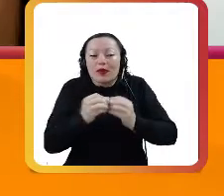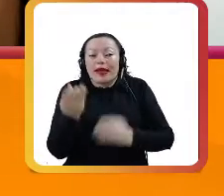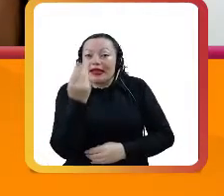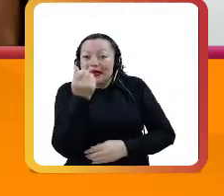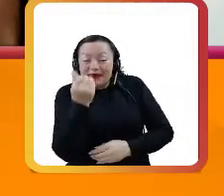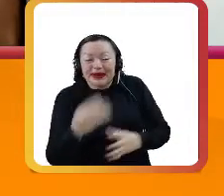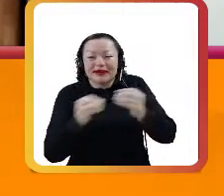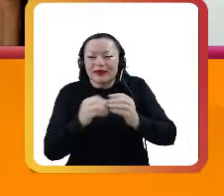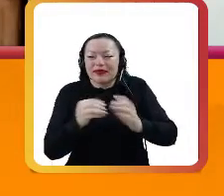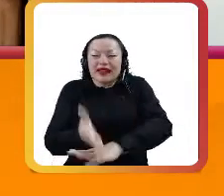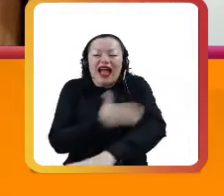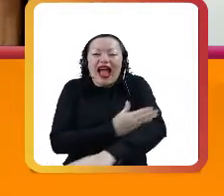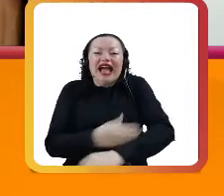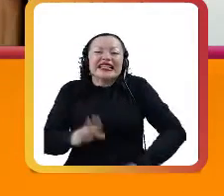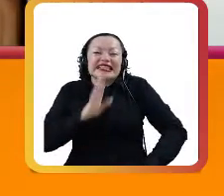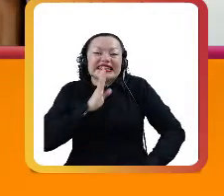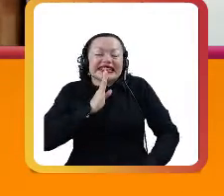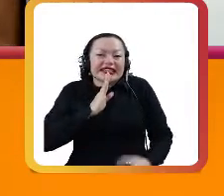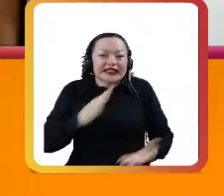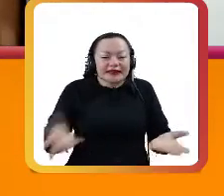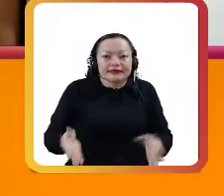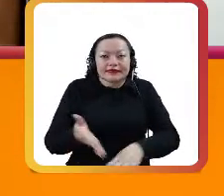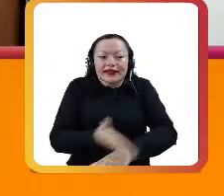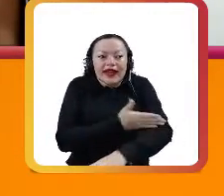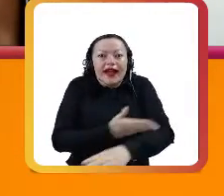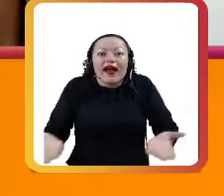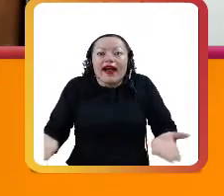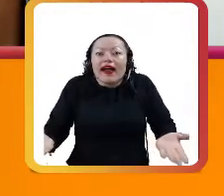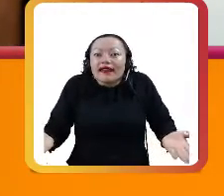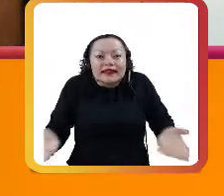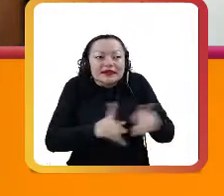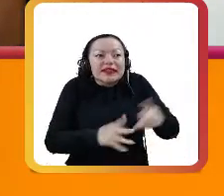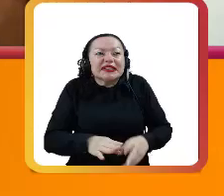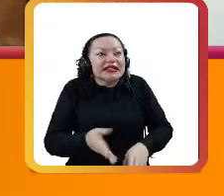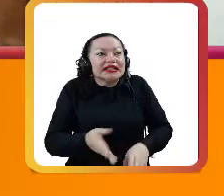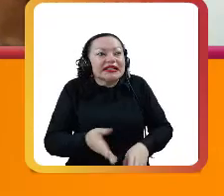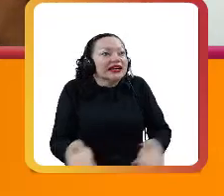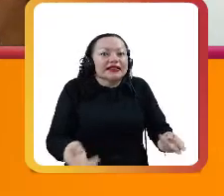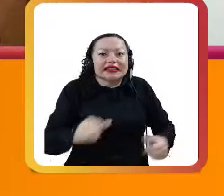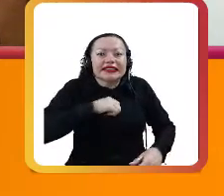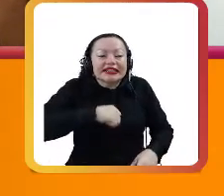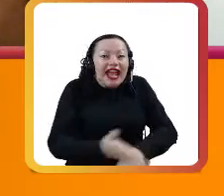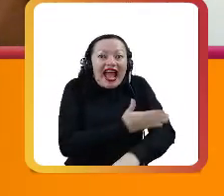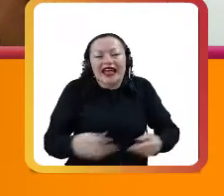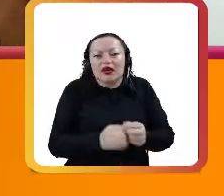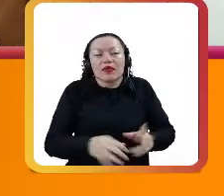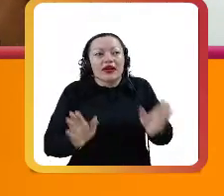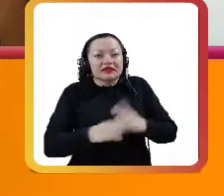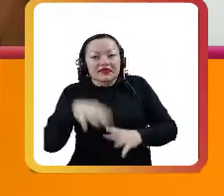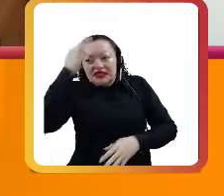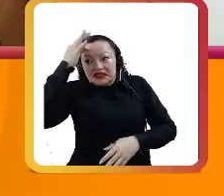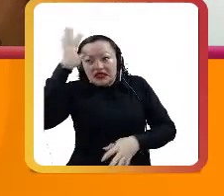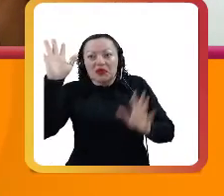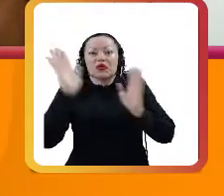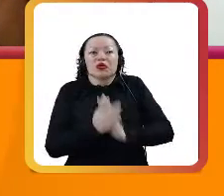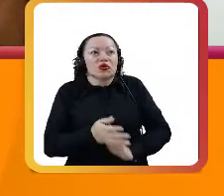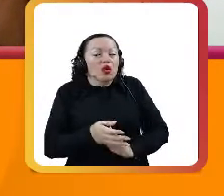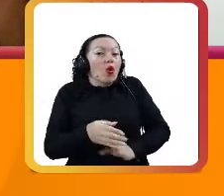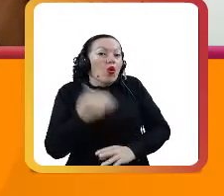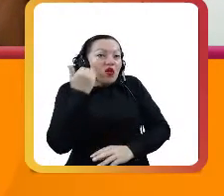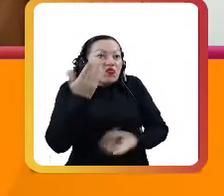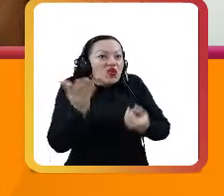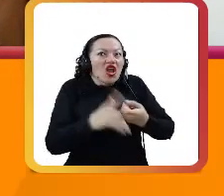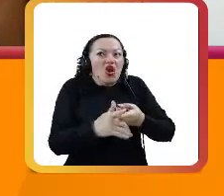¿Quién coge esa moneda y ese billete antes? Tú lo decías hace un segundo. Pudo haber sido uno, pueden haber sido muchos.